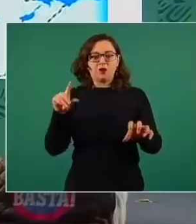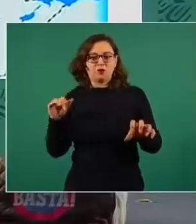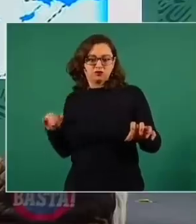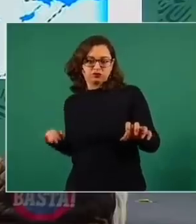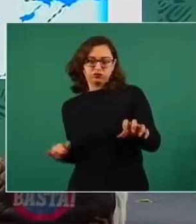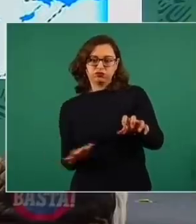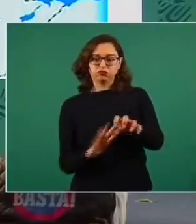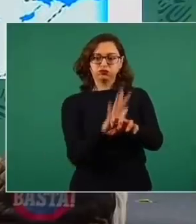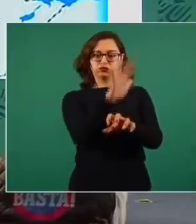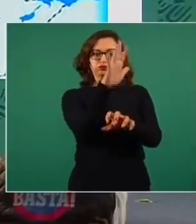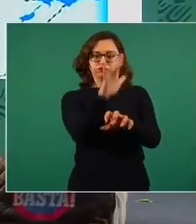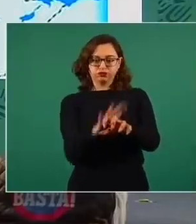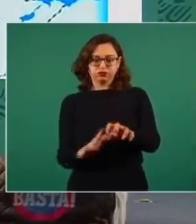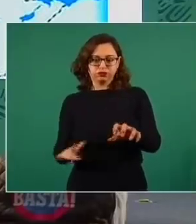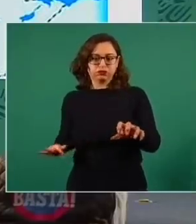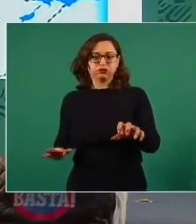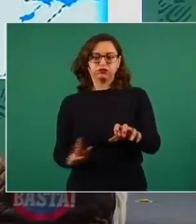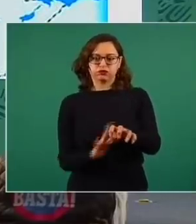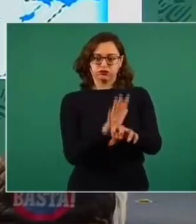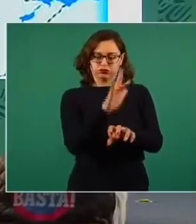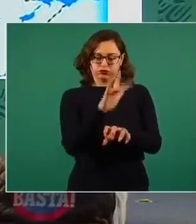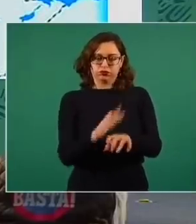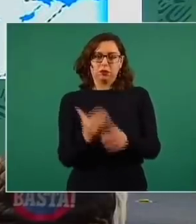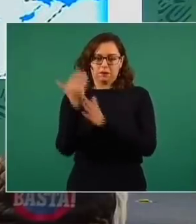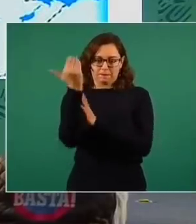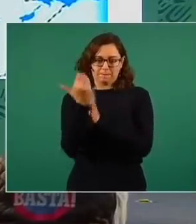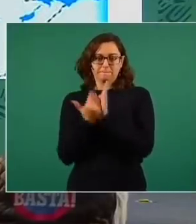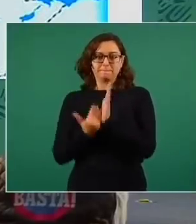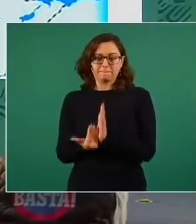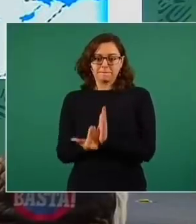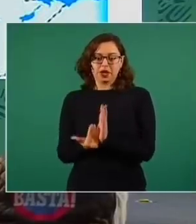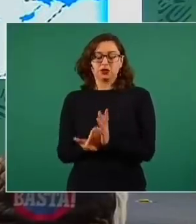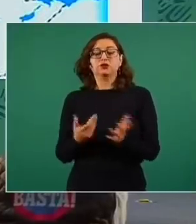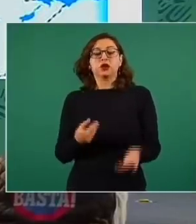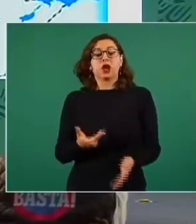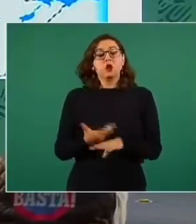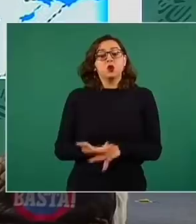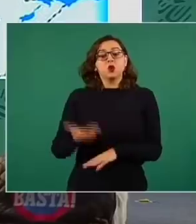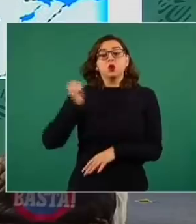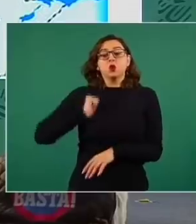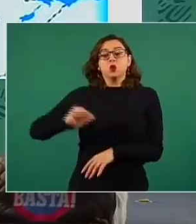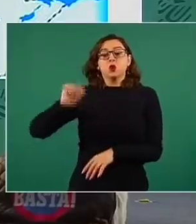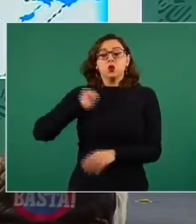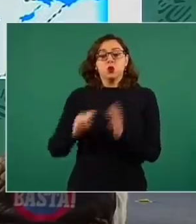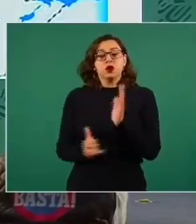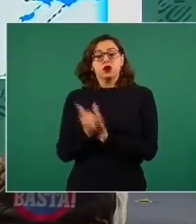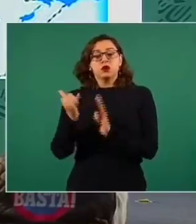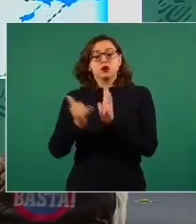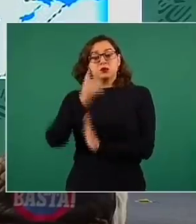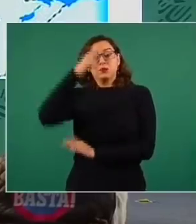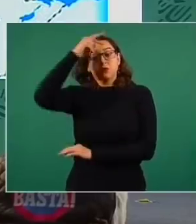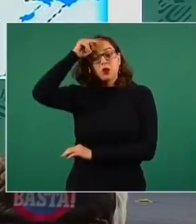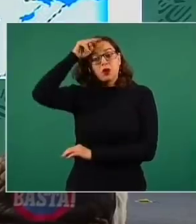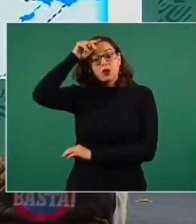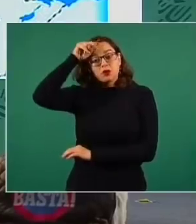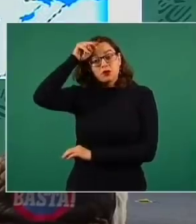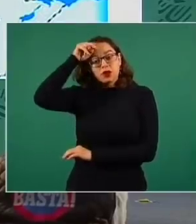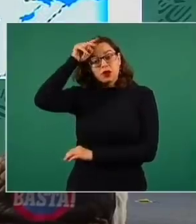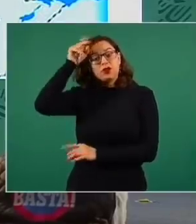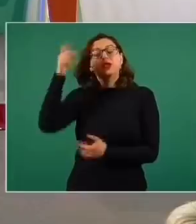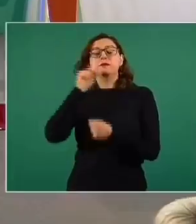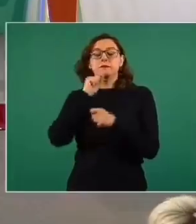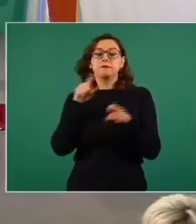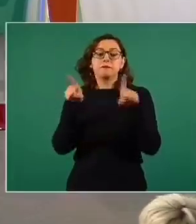lo hizo porfirio díaz como el de cuatro cuartos y como el de veracruz los hizo con